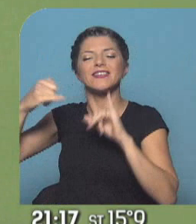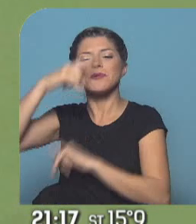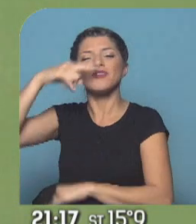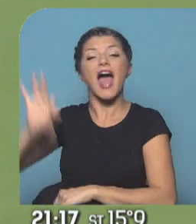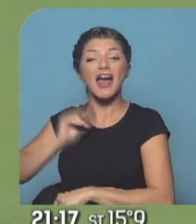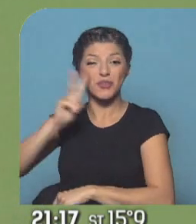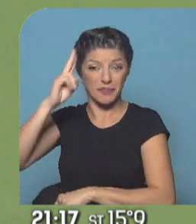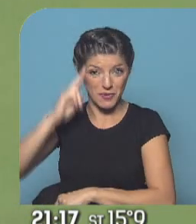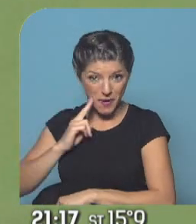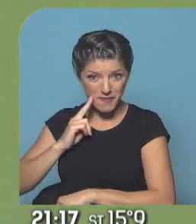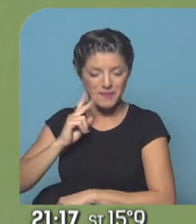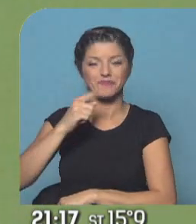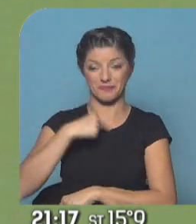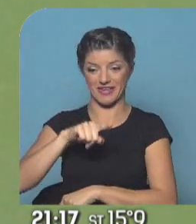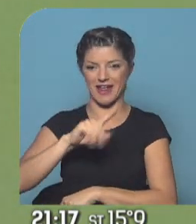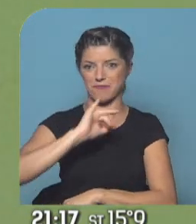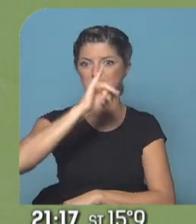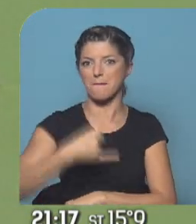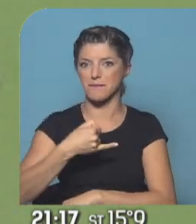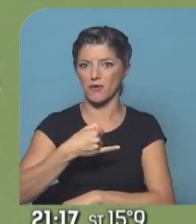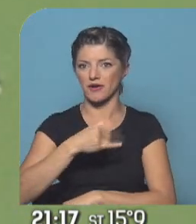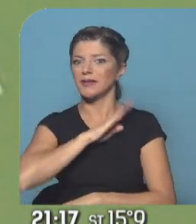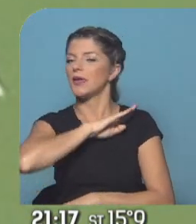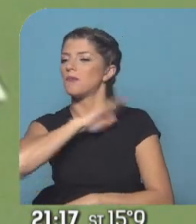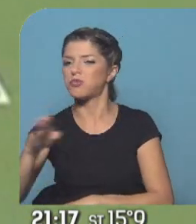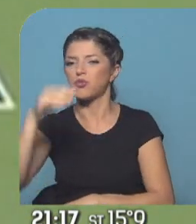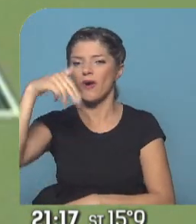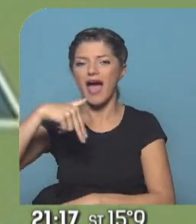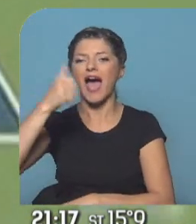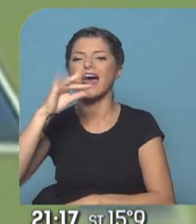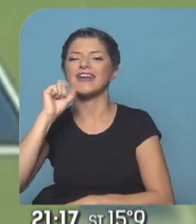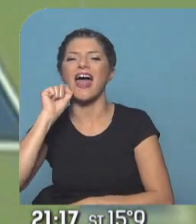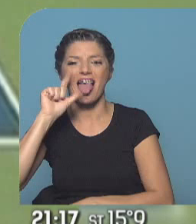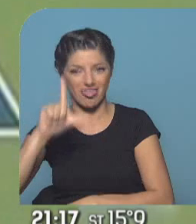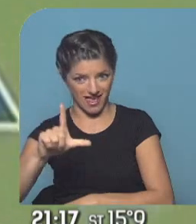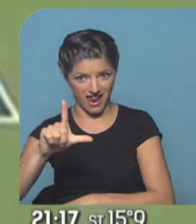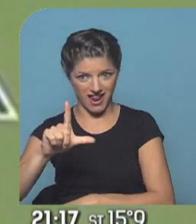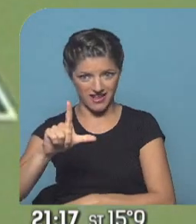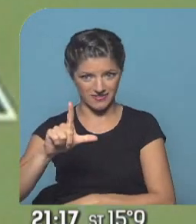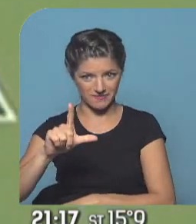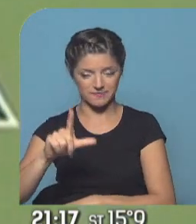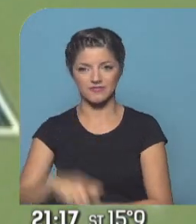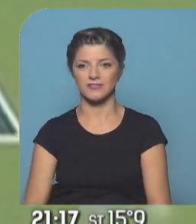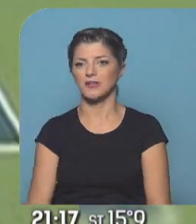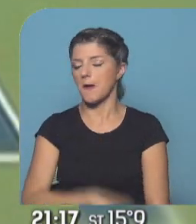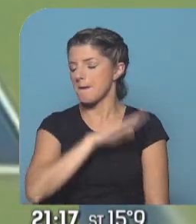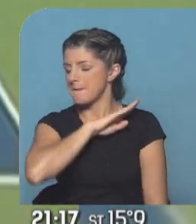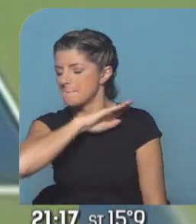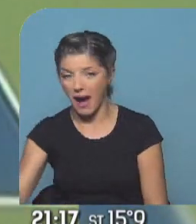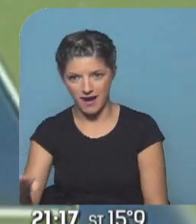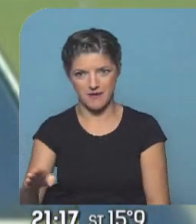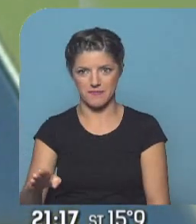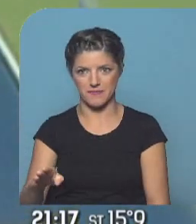2009, cuando Delpo ganó el título y le dio a Rafa Nadal, en un partido de Grand Slam, la mayor paliza que haya